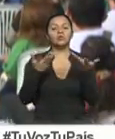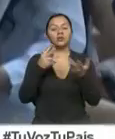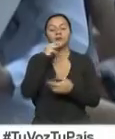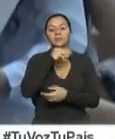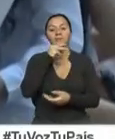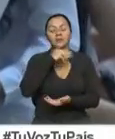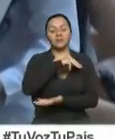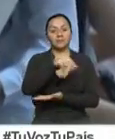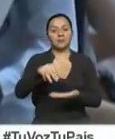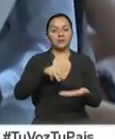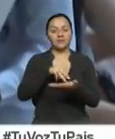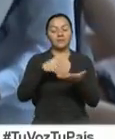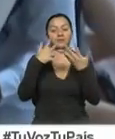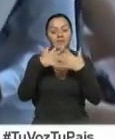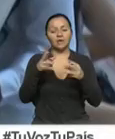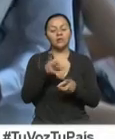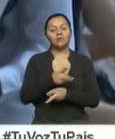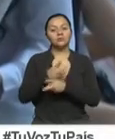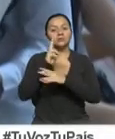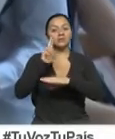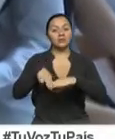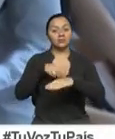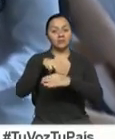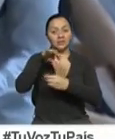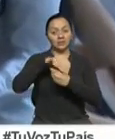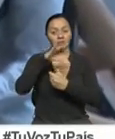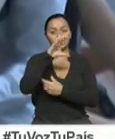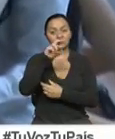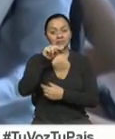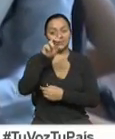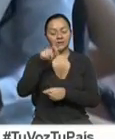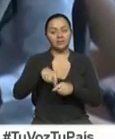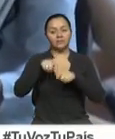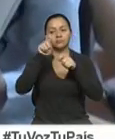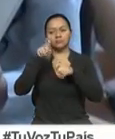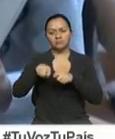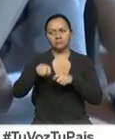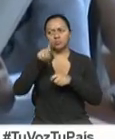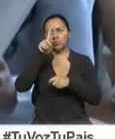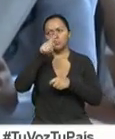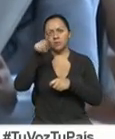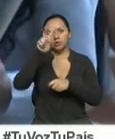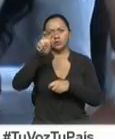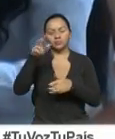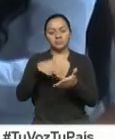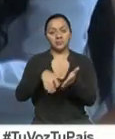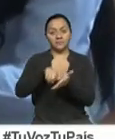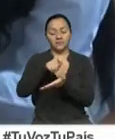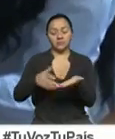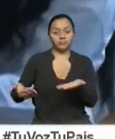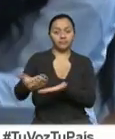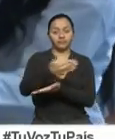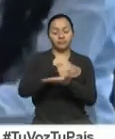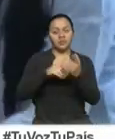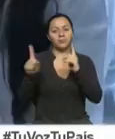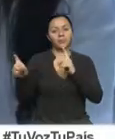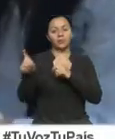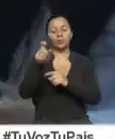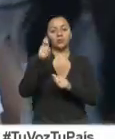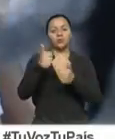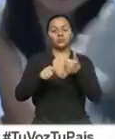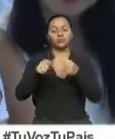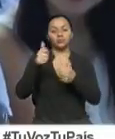de Manabí, luego de que el Consejo Nacional Electoral recibiera más de 1.200.000 firmas para convocar a referéndum que derrogue